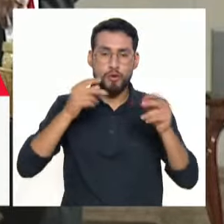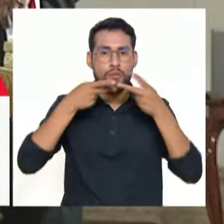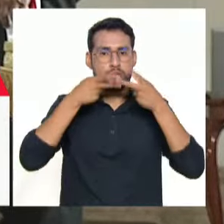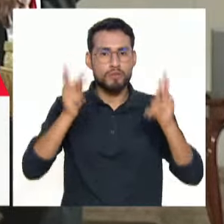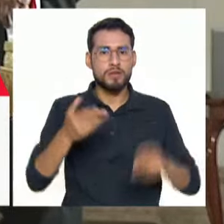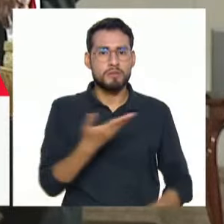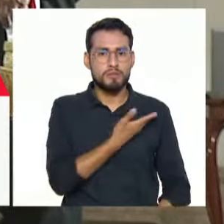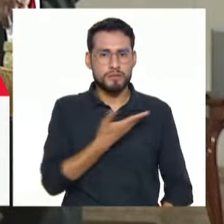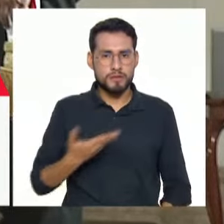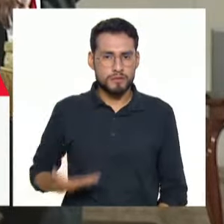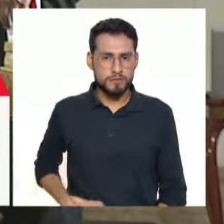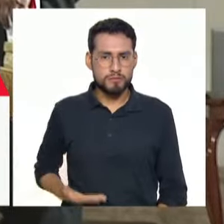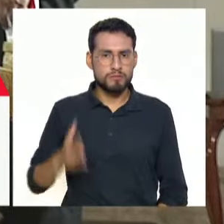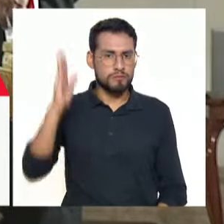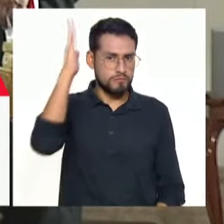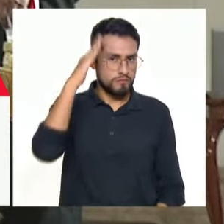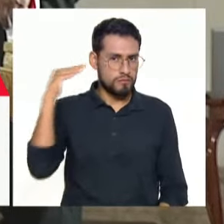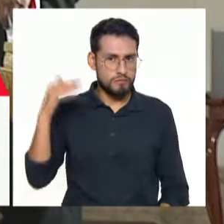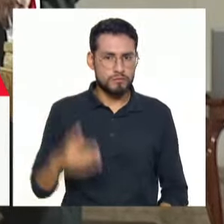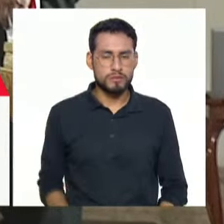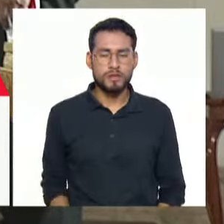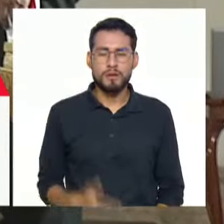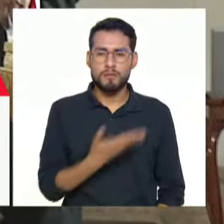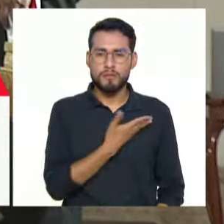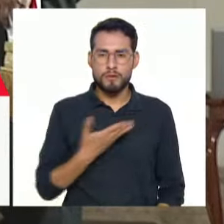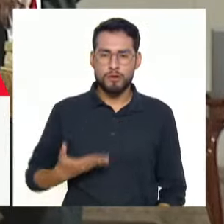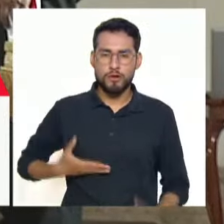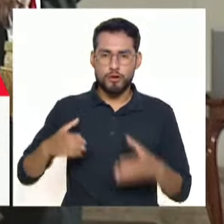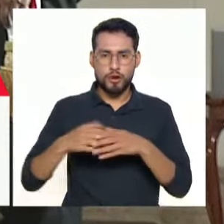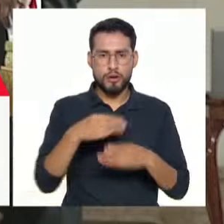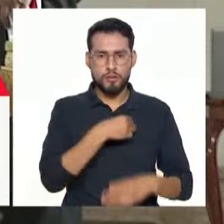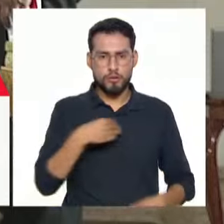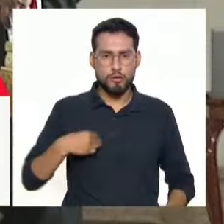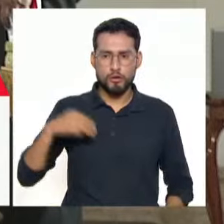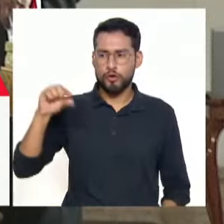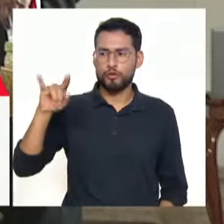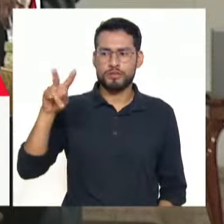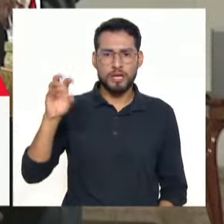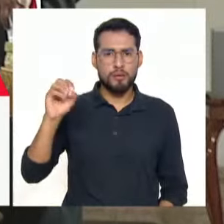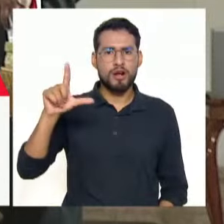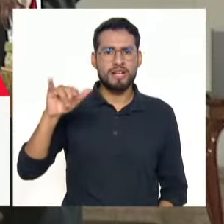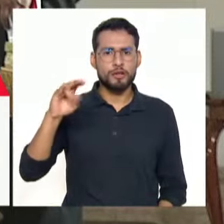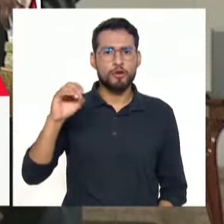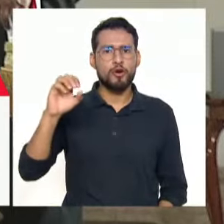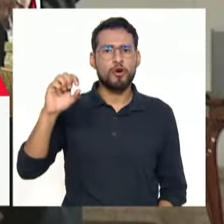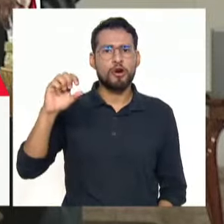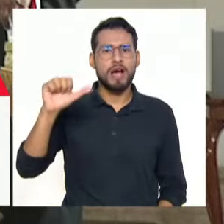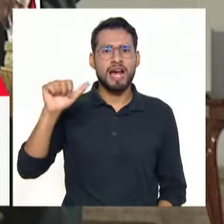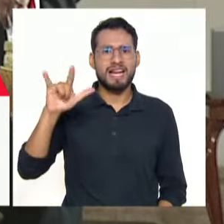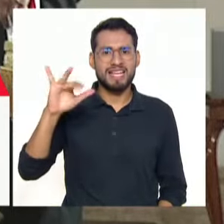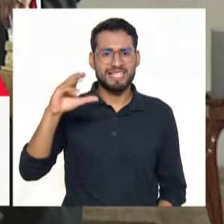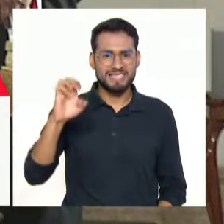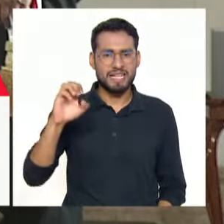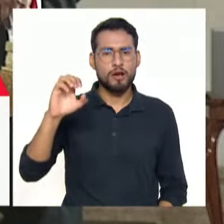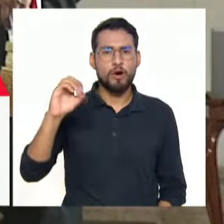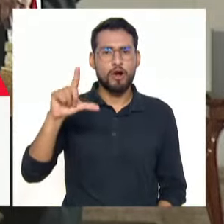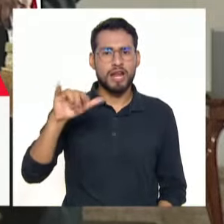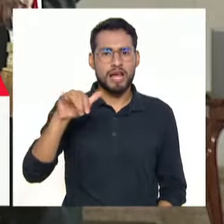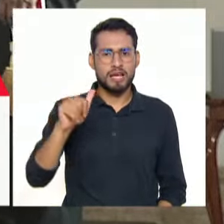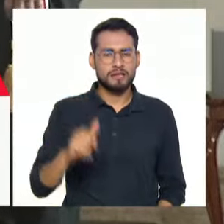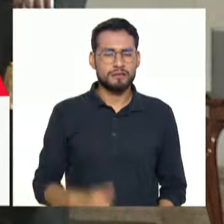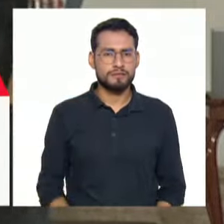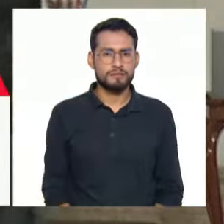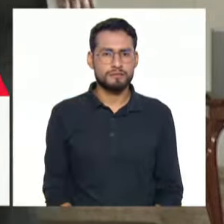y públiquese. Dinercilia Bolorte Segarra, Presidenta de la República. Gustavo Lino de Ariancén Olaya, Presidente del Consejo de Ministros.